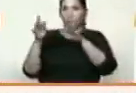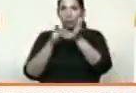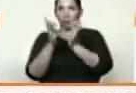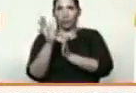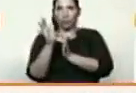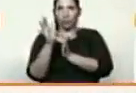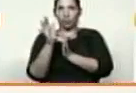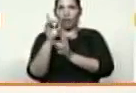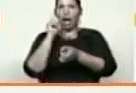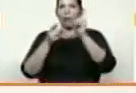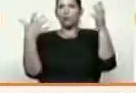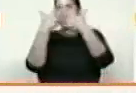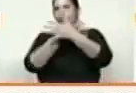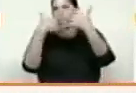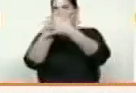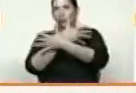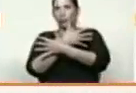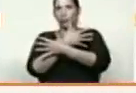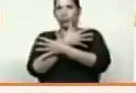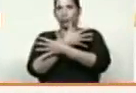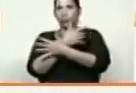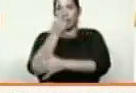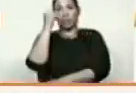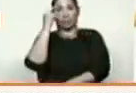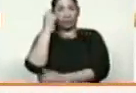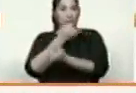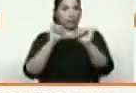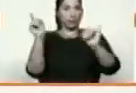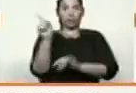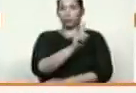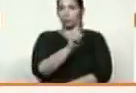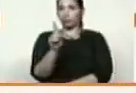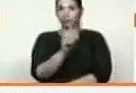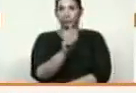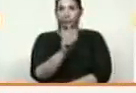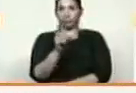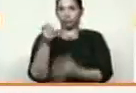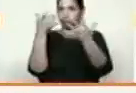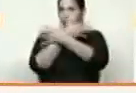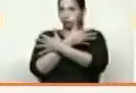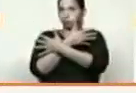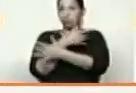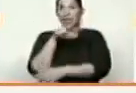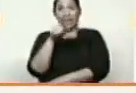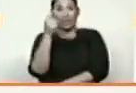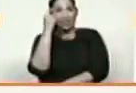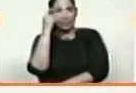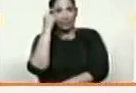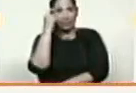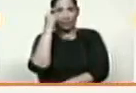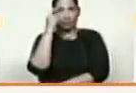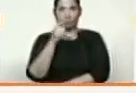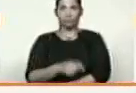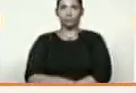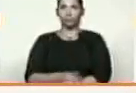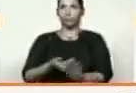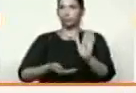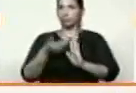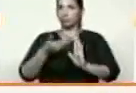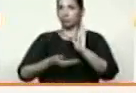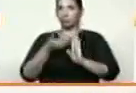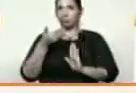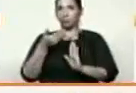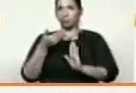lo confunden y dicen fecha de independencia, no lo es. Es una fecha genésica, pero no es